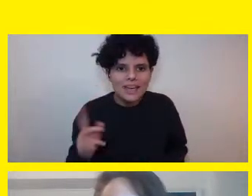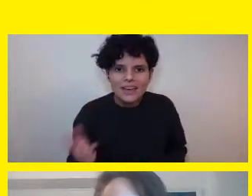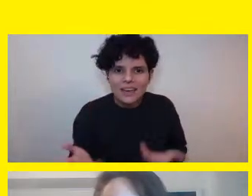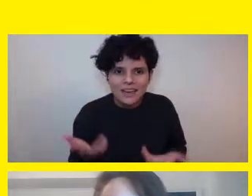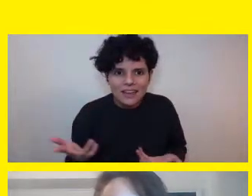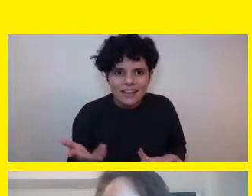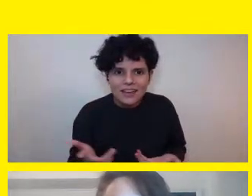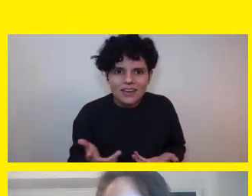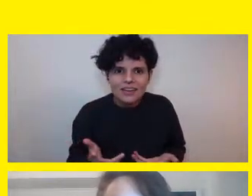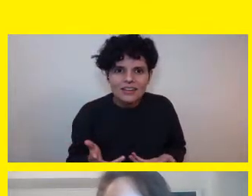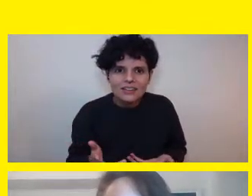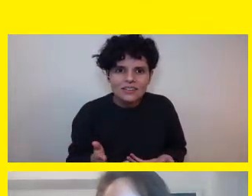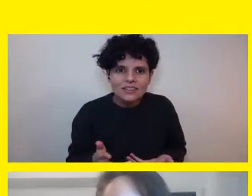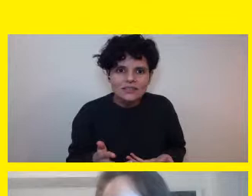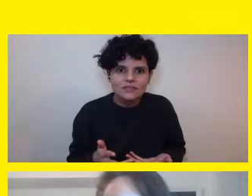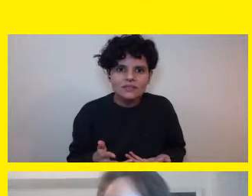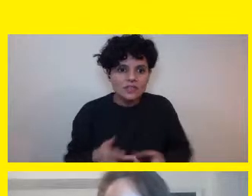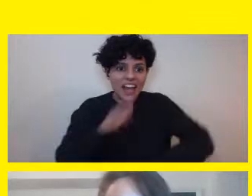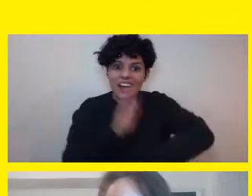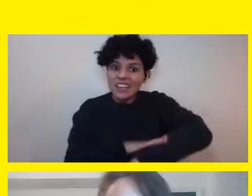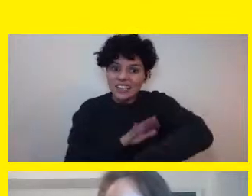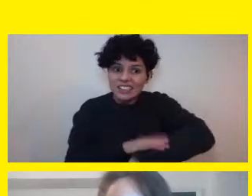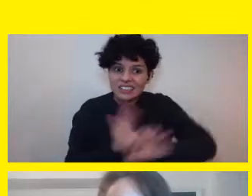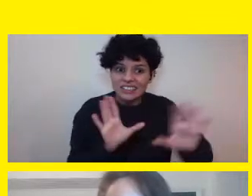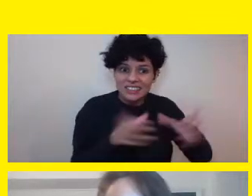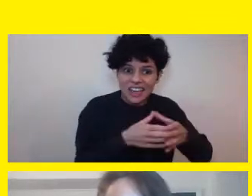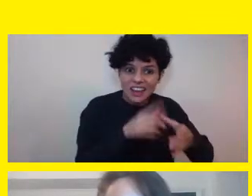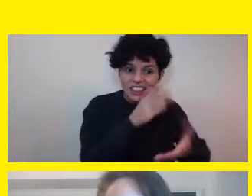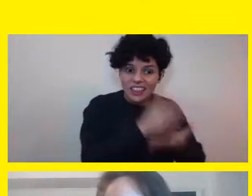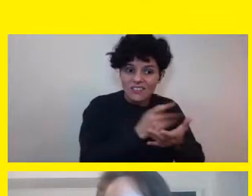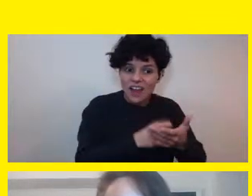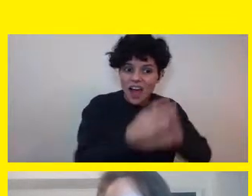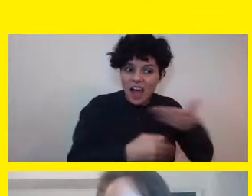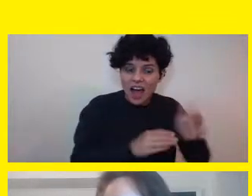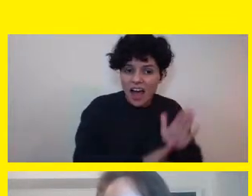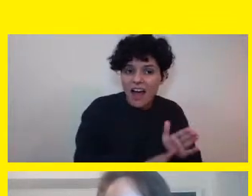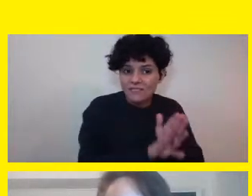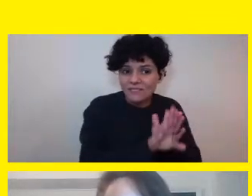que tiene que avanzar nuestra querida izquierda en materia